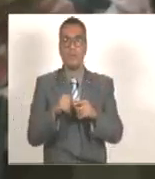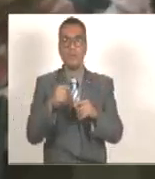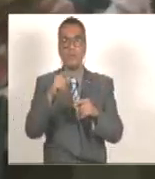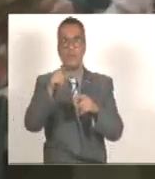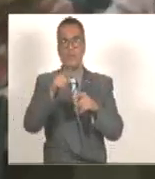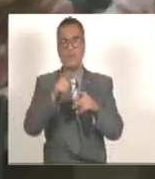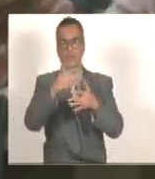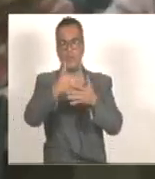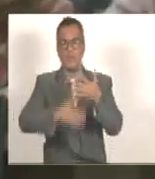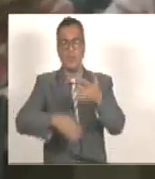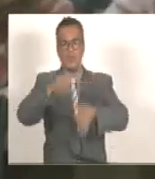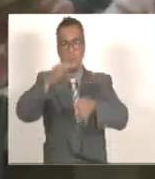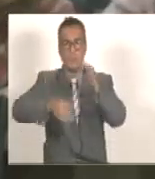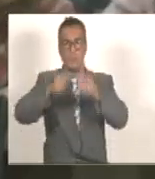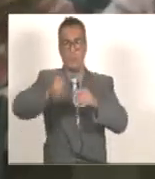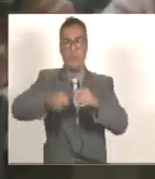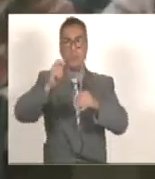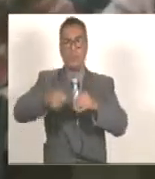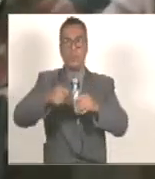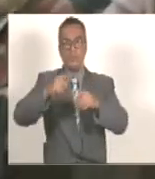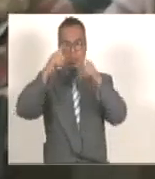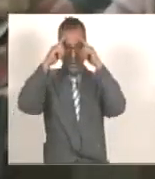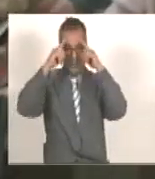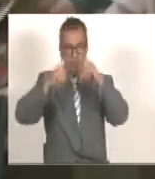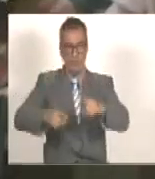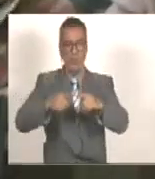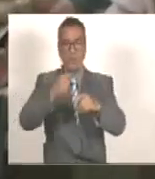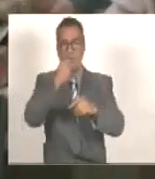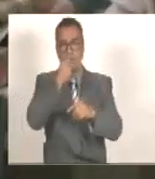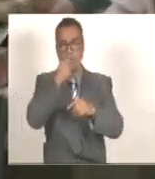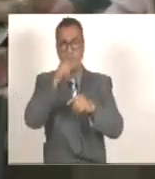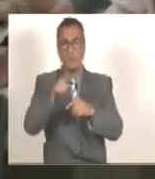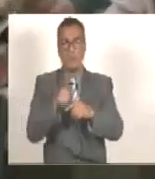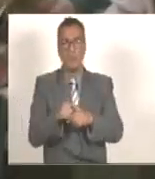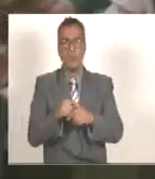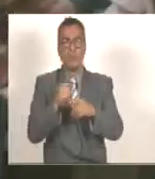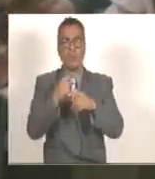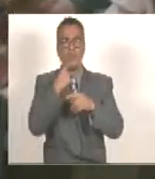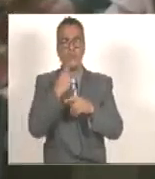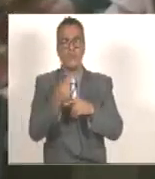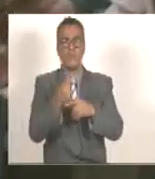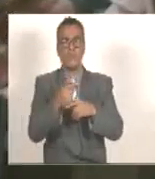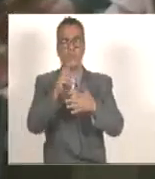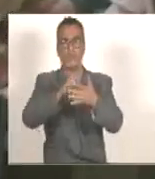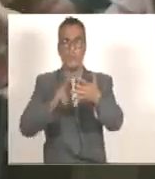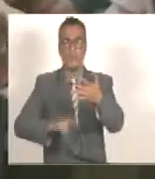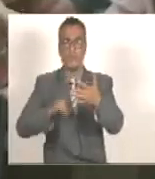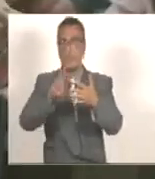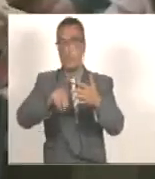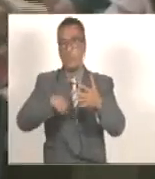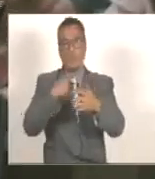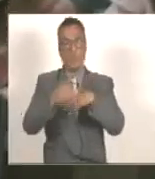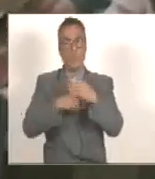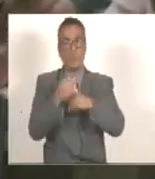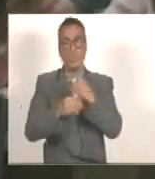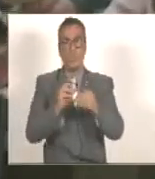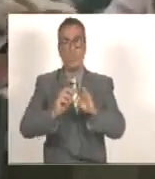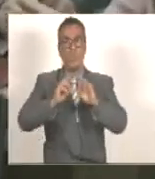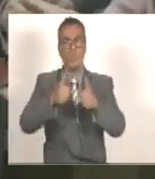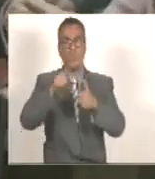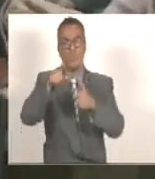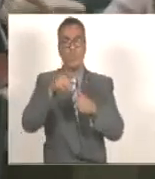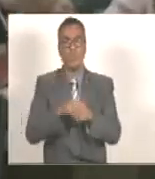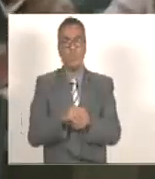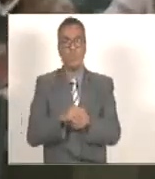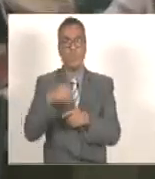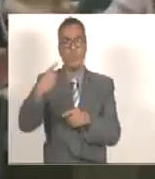motivos, un acto jurídico, una sentencia arbitral sin exposición de motivos, no cumple con los principios